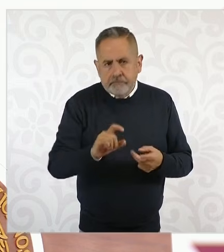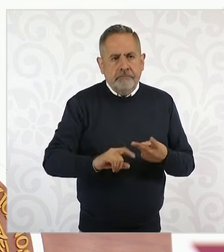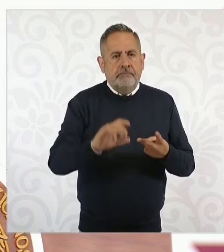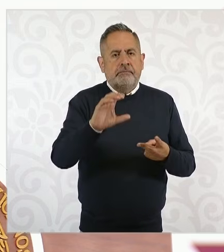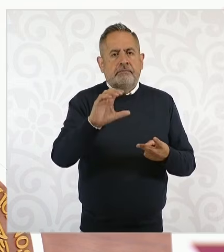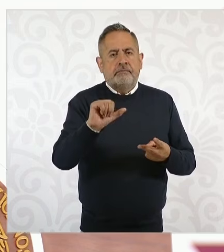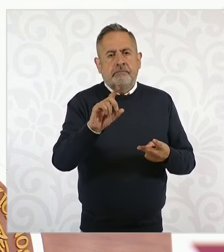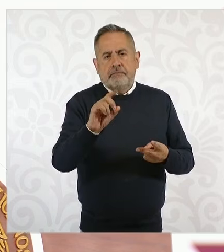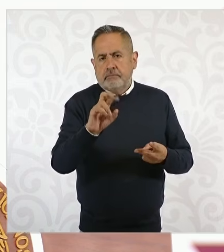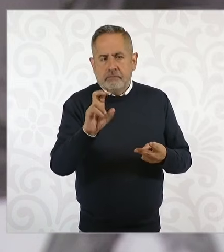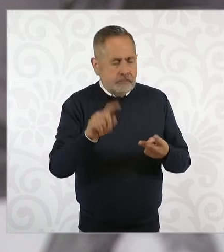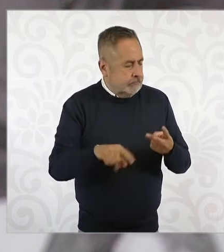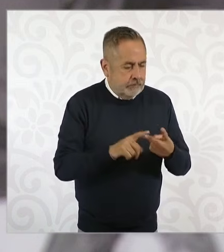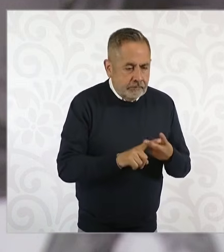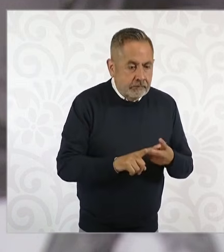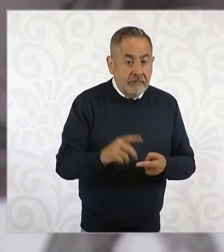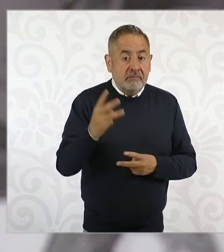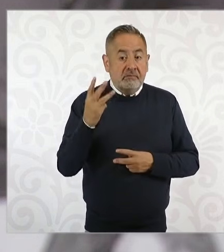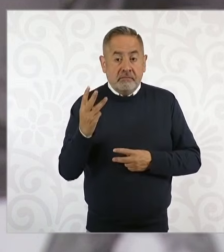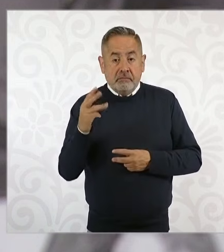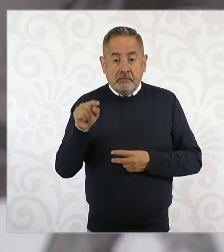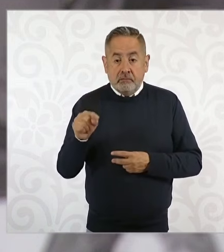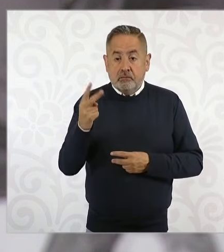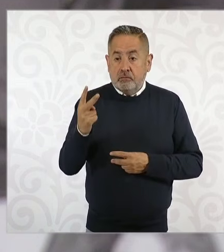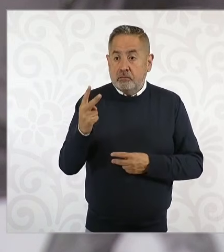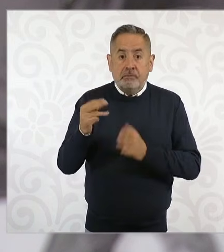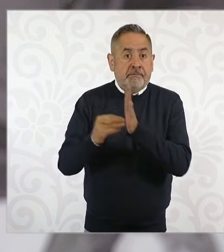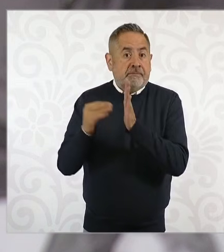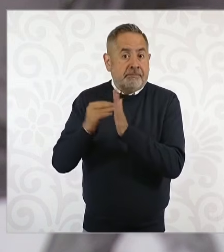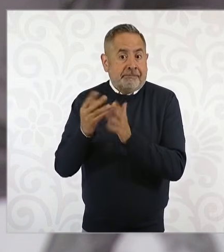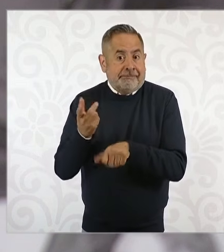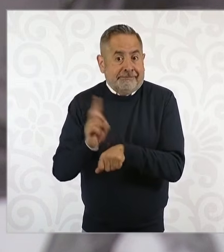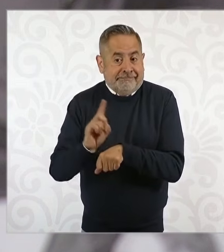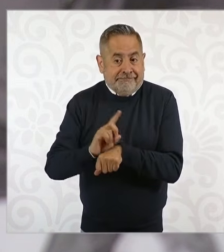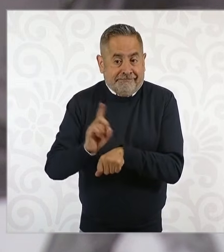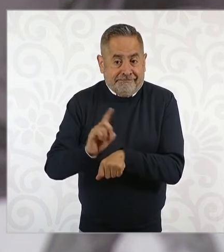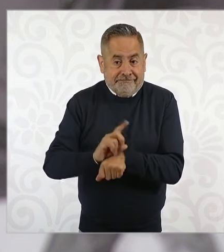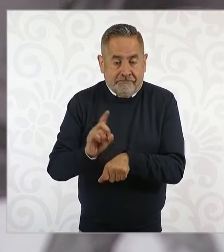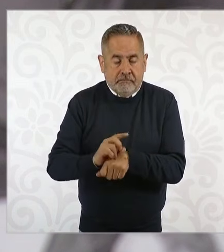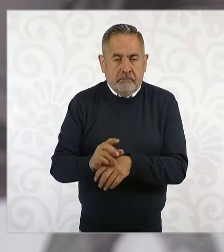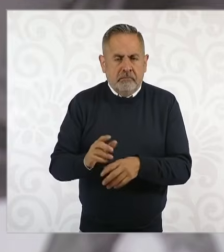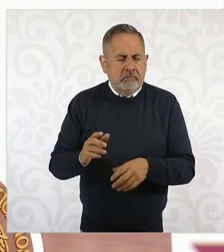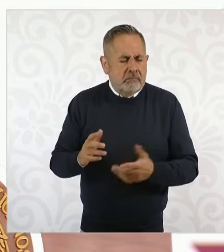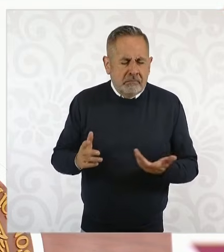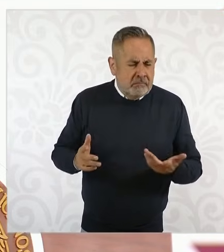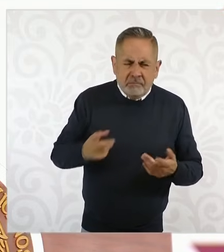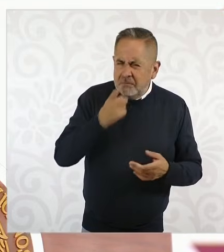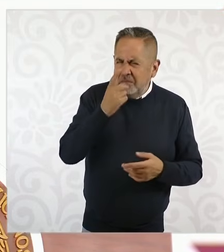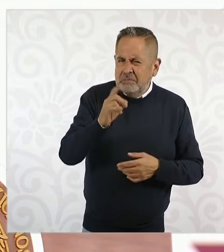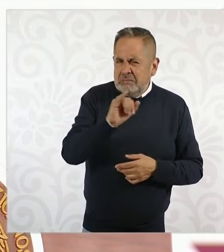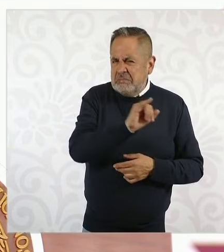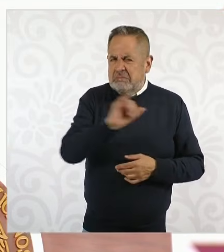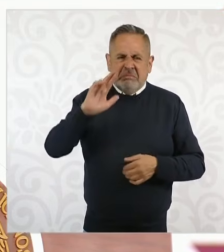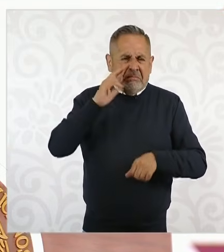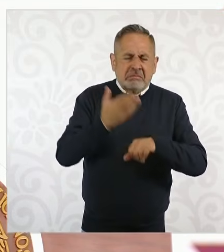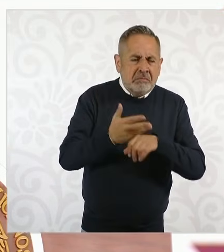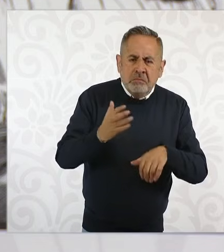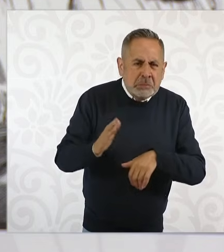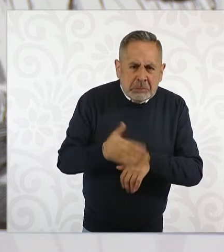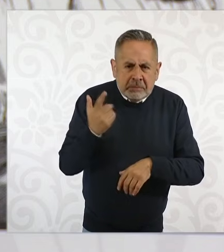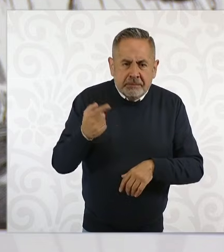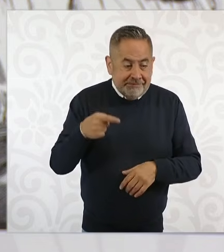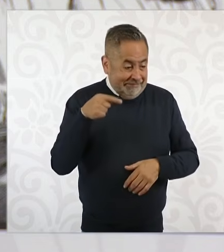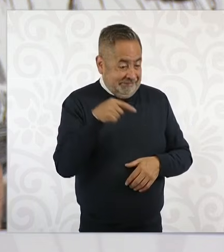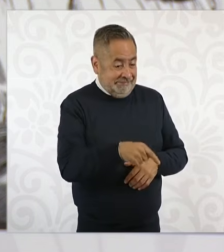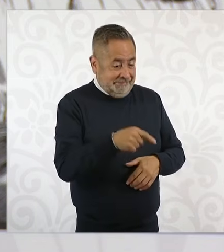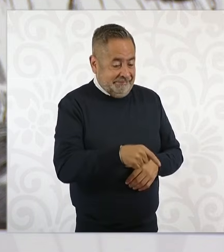México llegó a producir 3.2 millones de barriles diarios. ¿Por qué digo muy irresponsable? Porque la mayor parte de